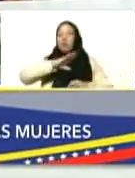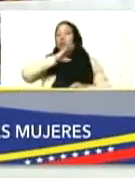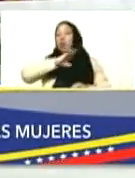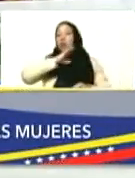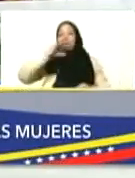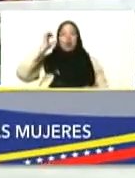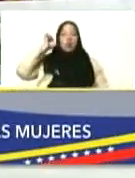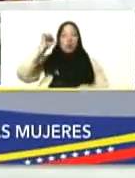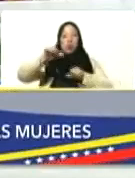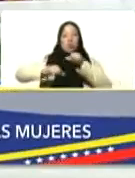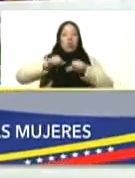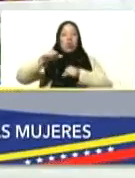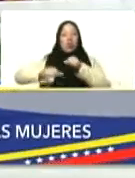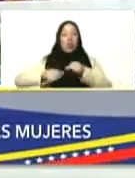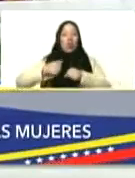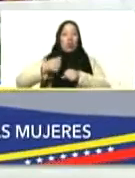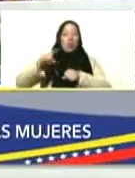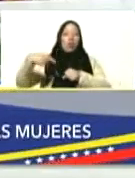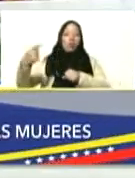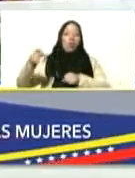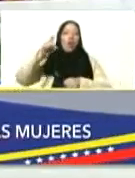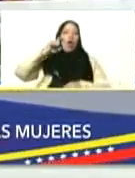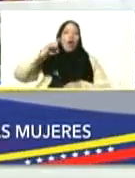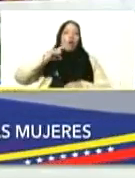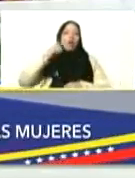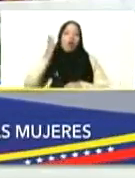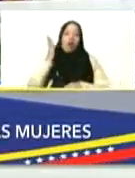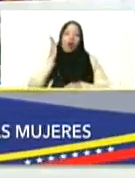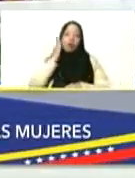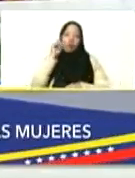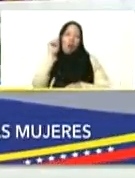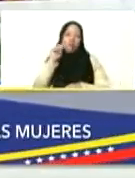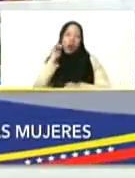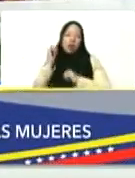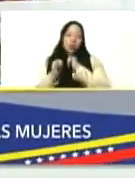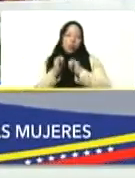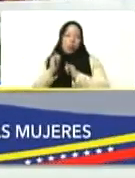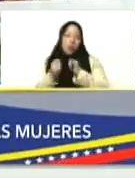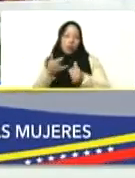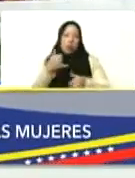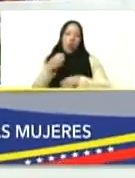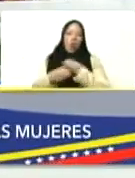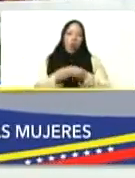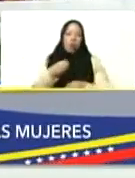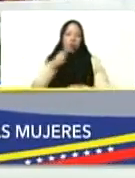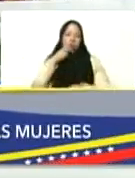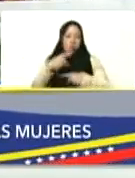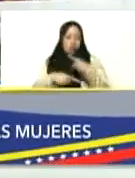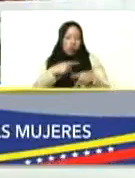del ciclo reproductivo de la mujer a nivel nacional, aprobada su creación.